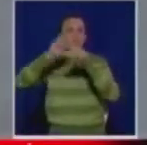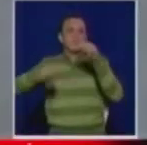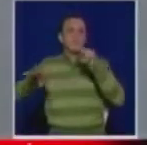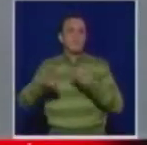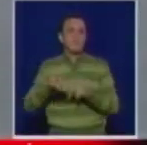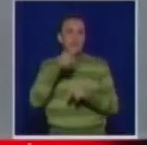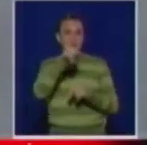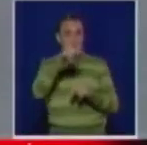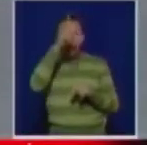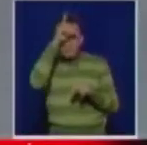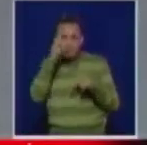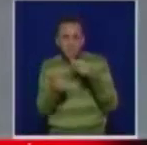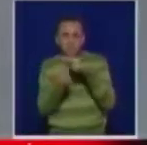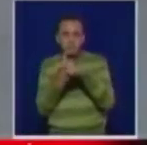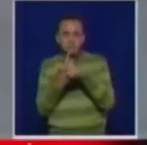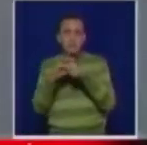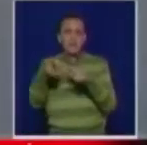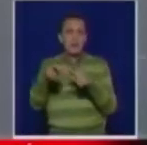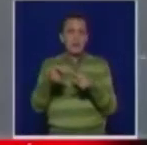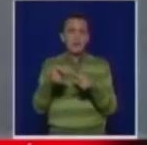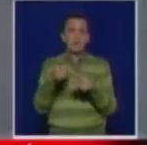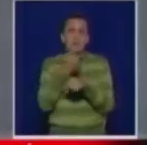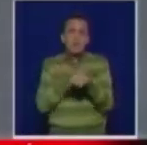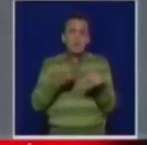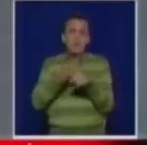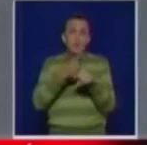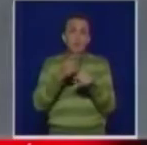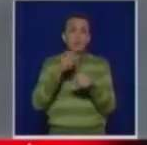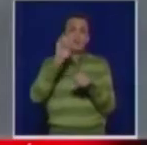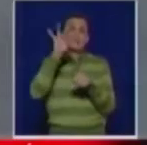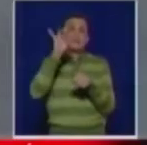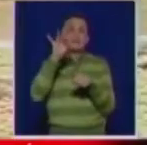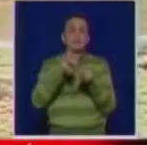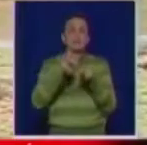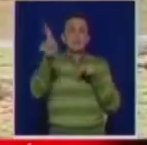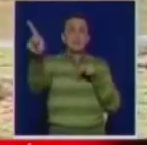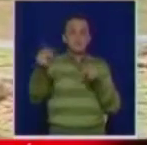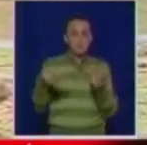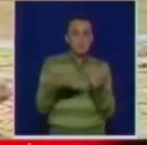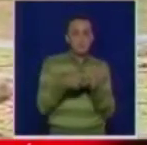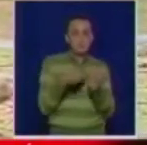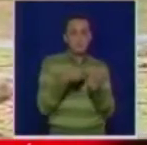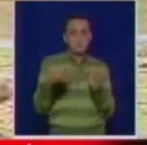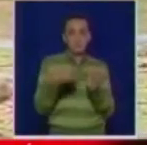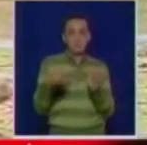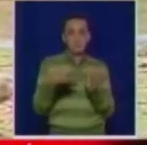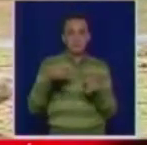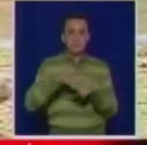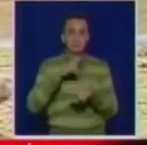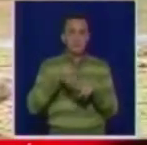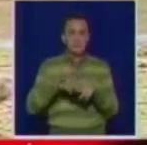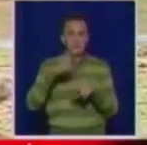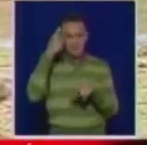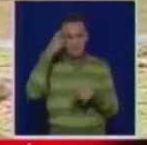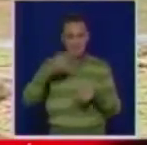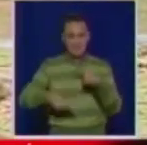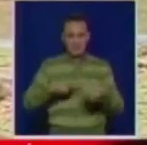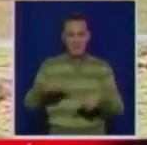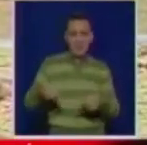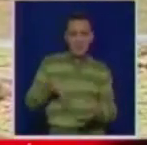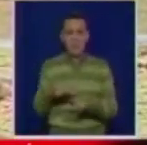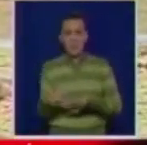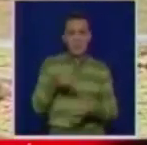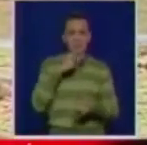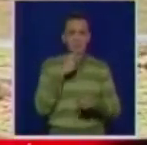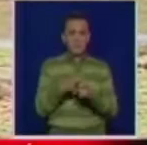cargarlo durante una hora para recorrer 15 kilómetros en terreno plano. Cuando uno ve una ruedita sola, uno dice el equilibrio debe ser como el de un monociclo, muy